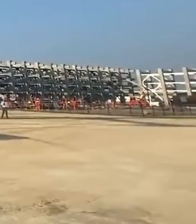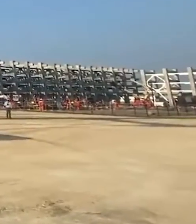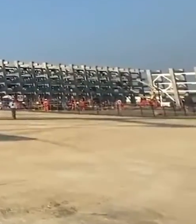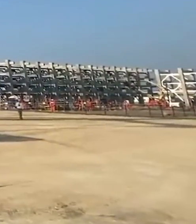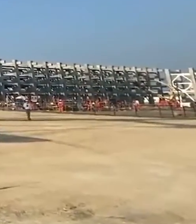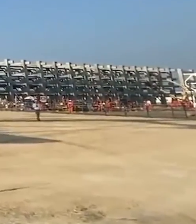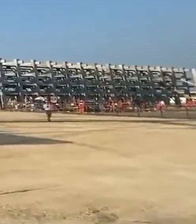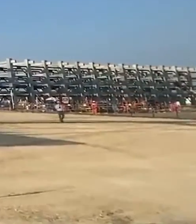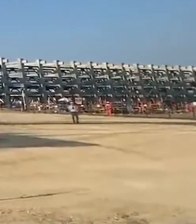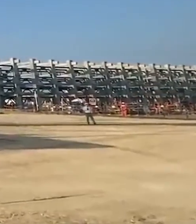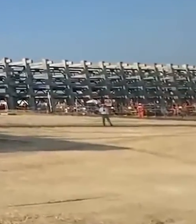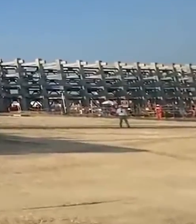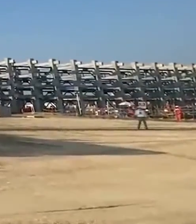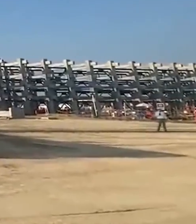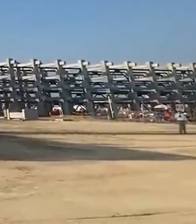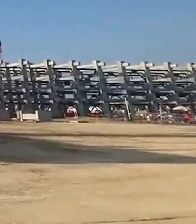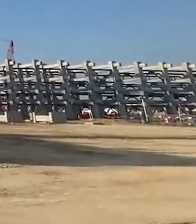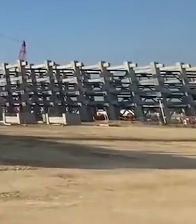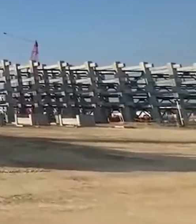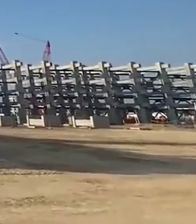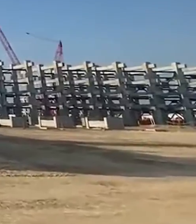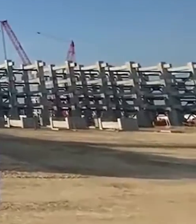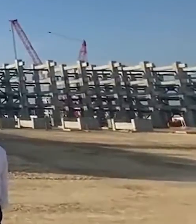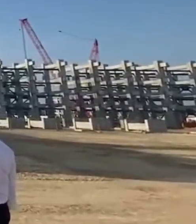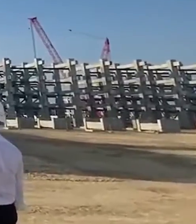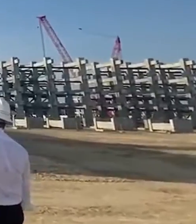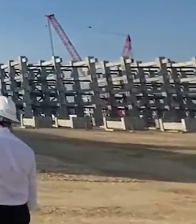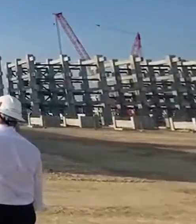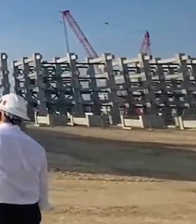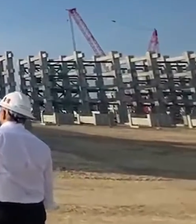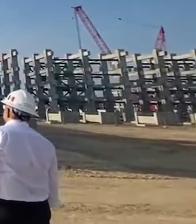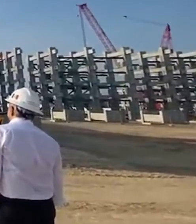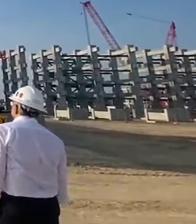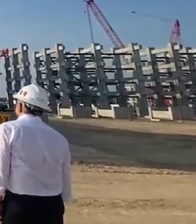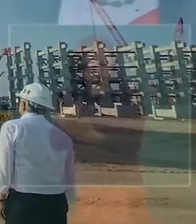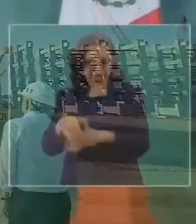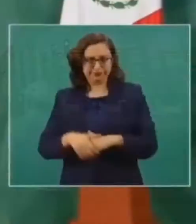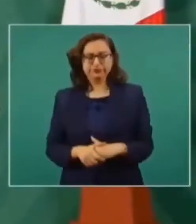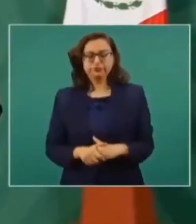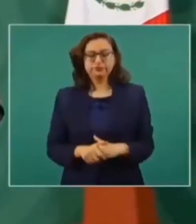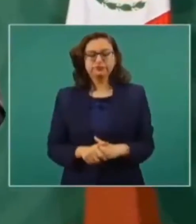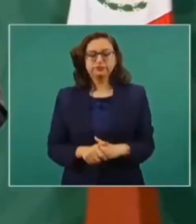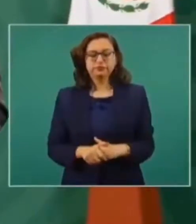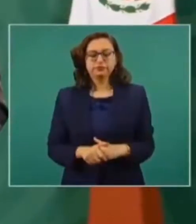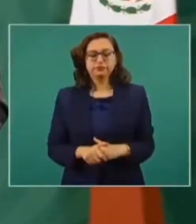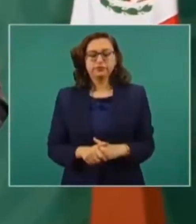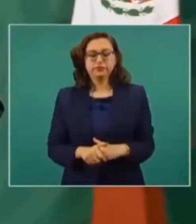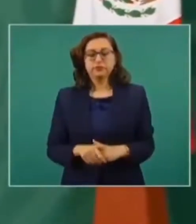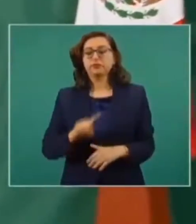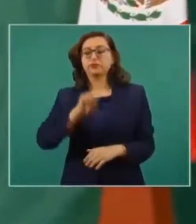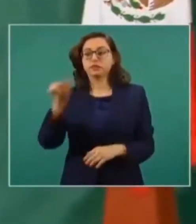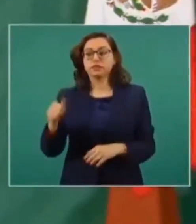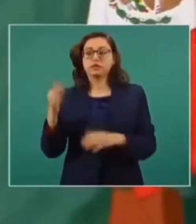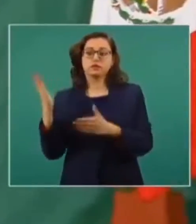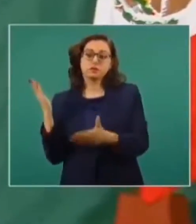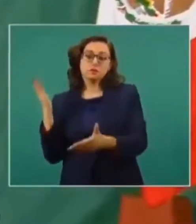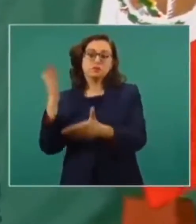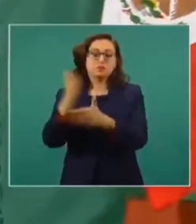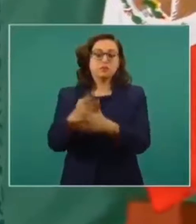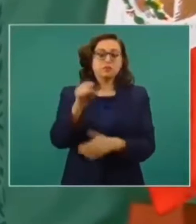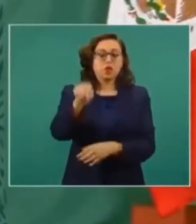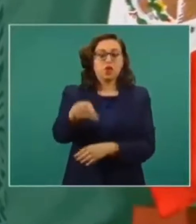trabajadores que construyen la nueva refinería, los cuales le daban las gracias por el trabajo. Agregó que le pidieron que se